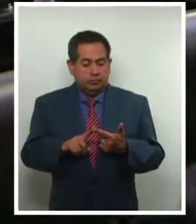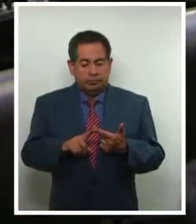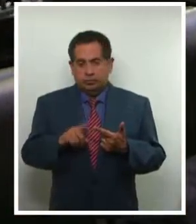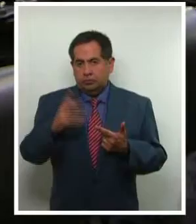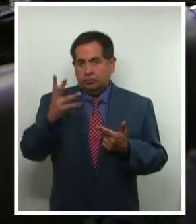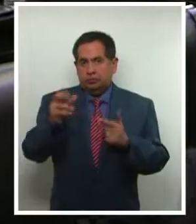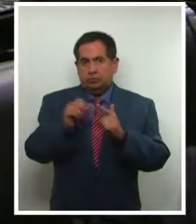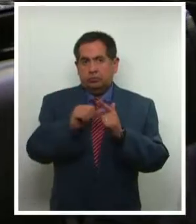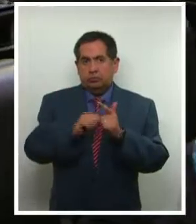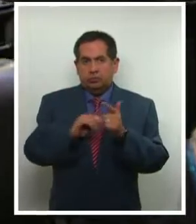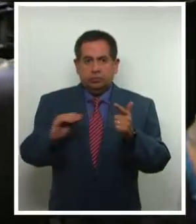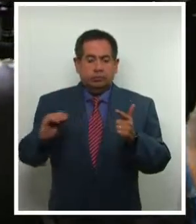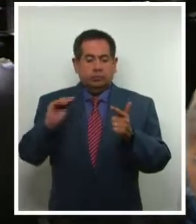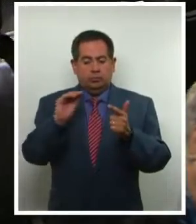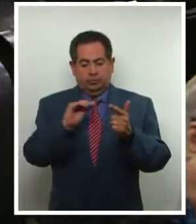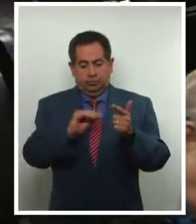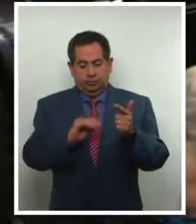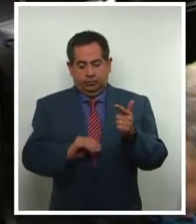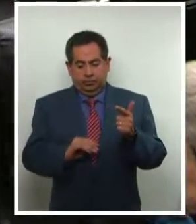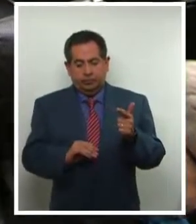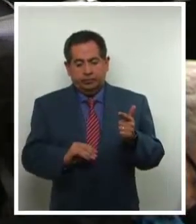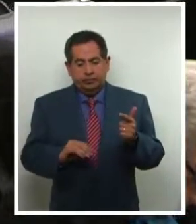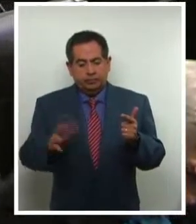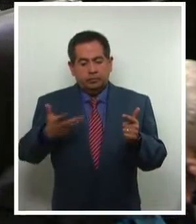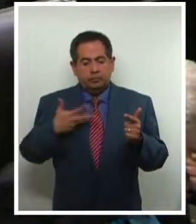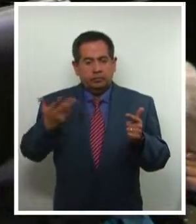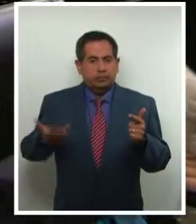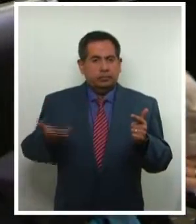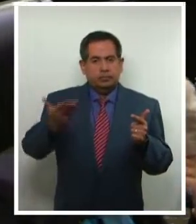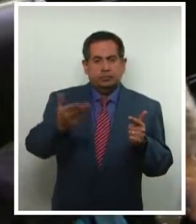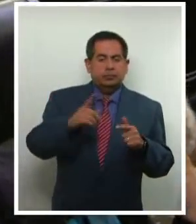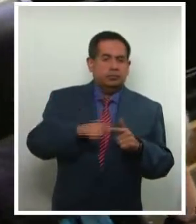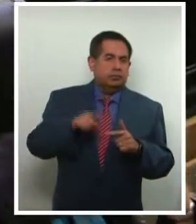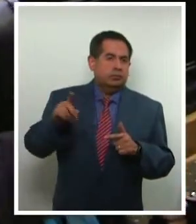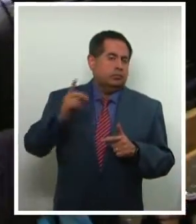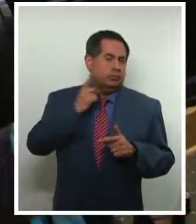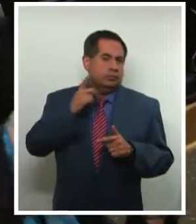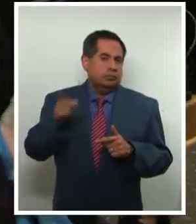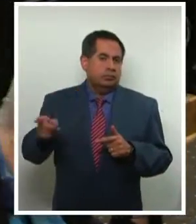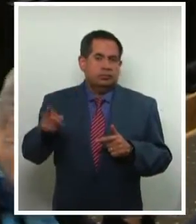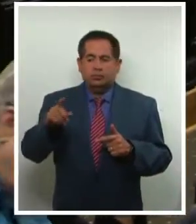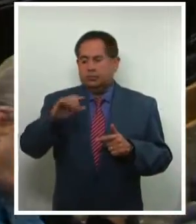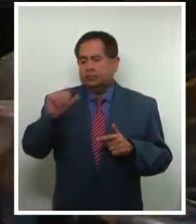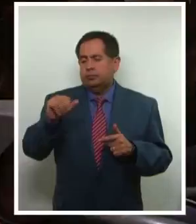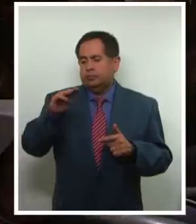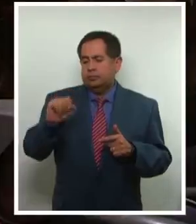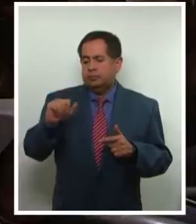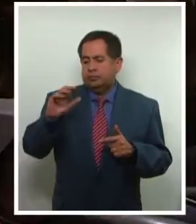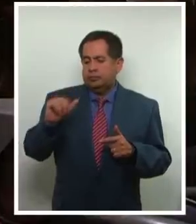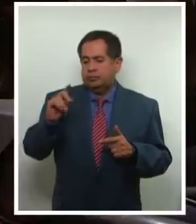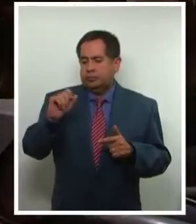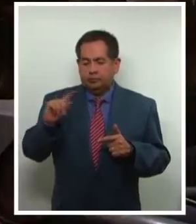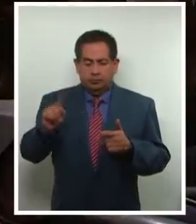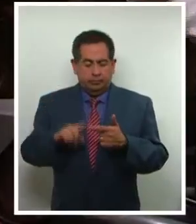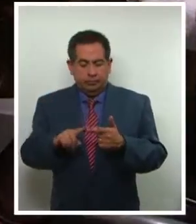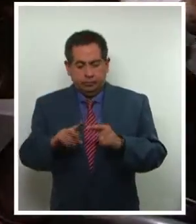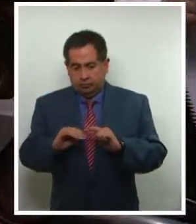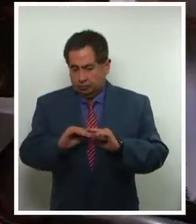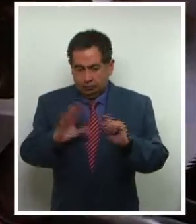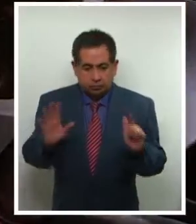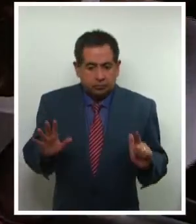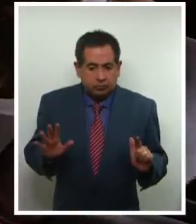5 artículos transitorios que tiene presentada el diputado Jaime Cárdenas Gracia. ¿Está